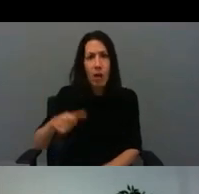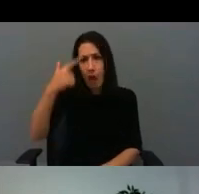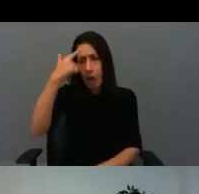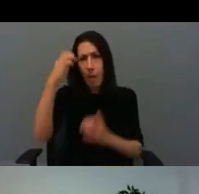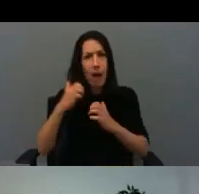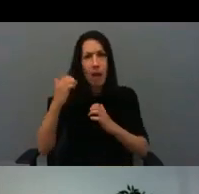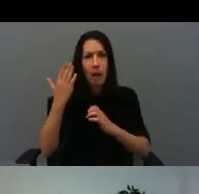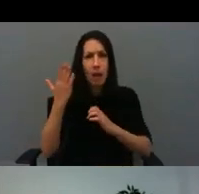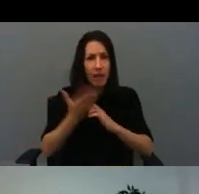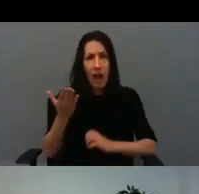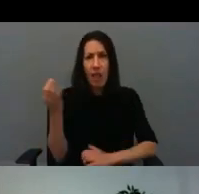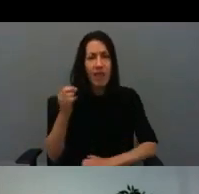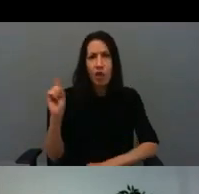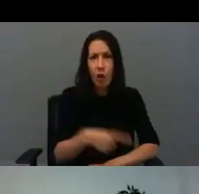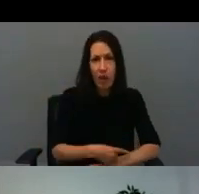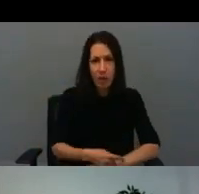parálisis cerebral. Claro.